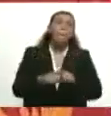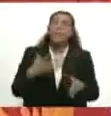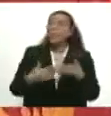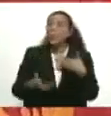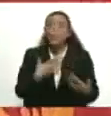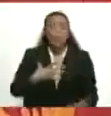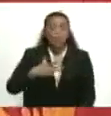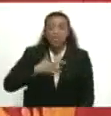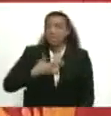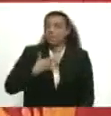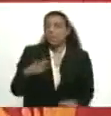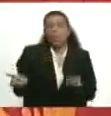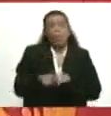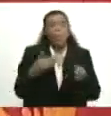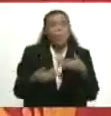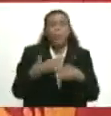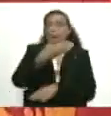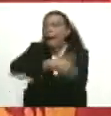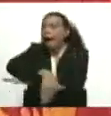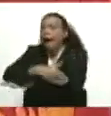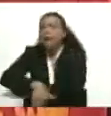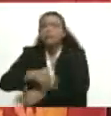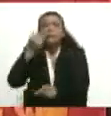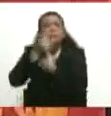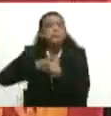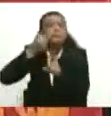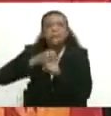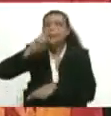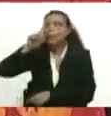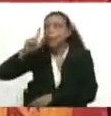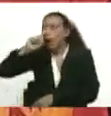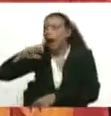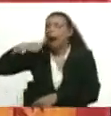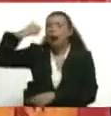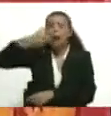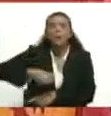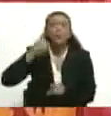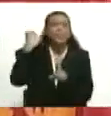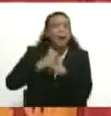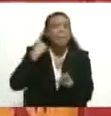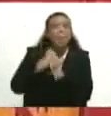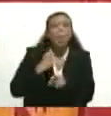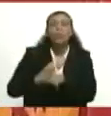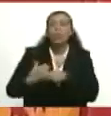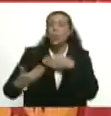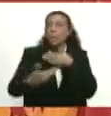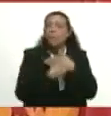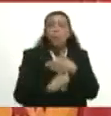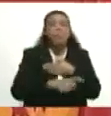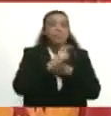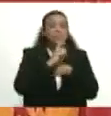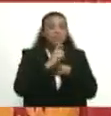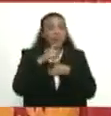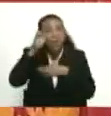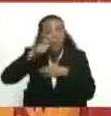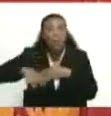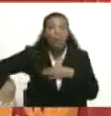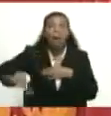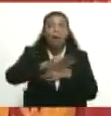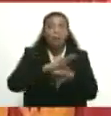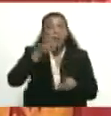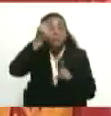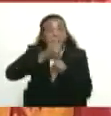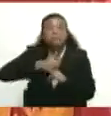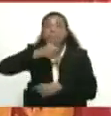ellos no les importa el pueblo de la calle, el pueblo que ha luchado todos estos años. contra las sanciones, el pueblo que ha luchado